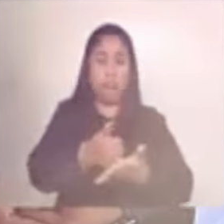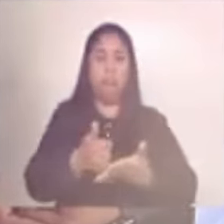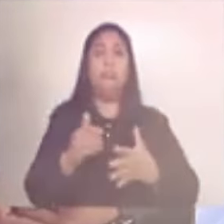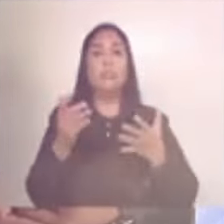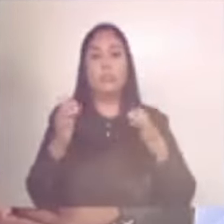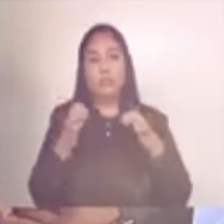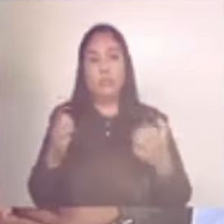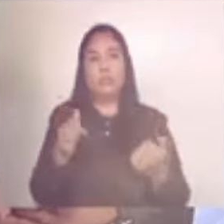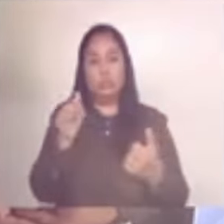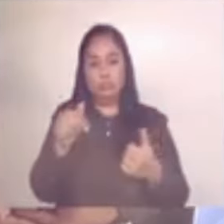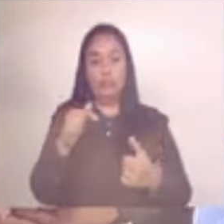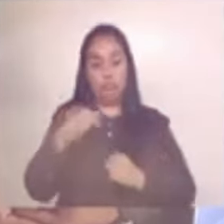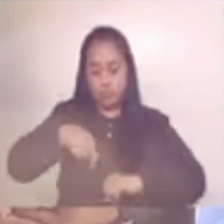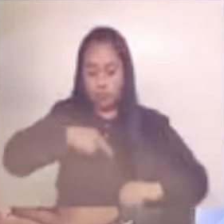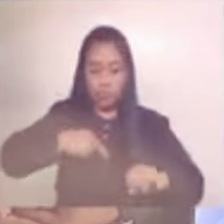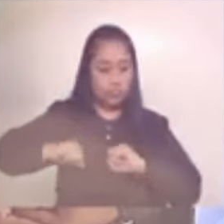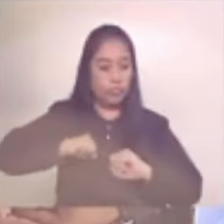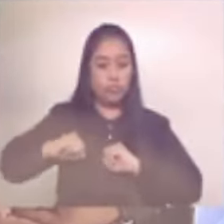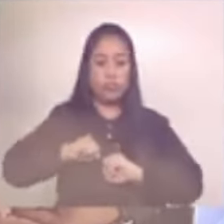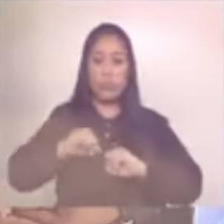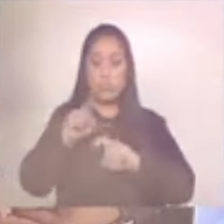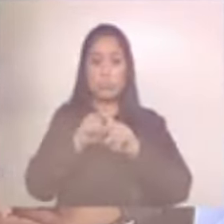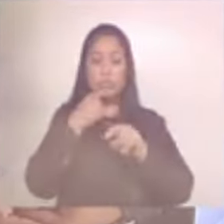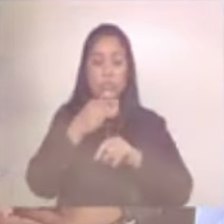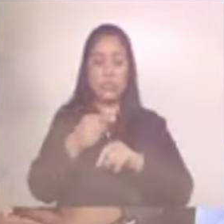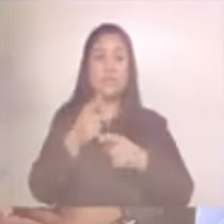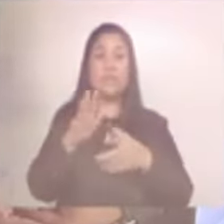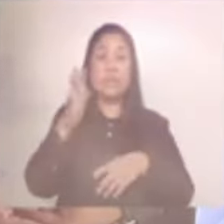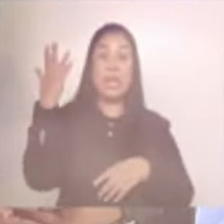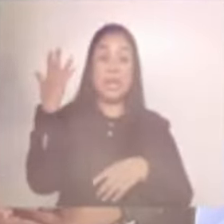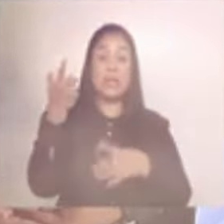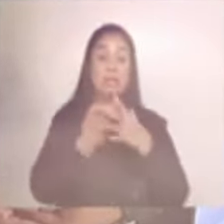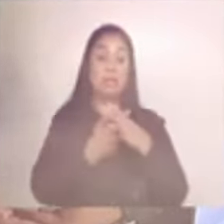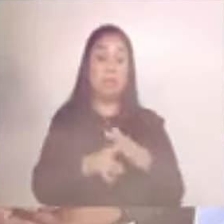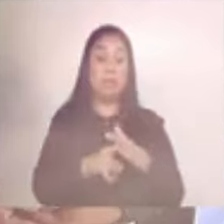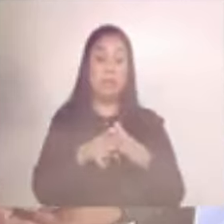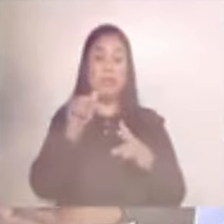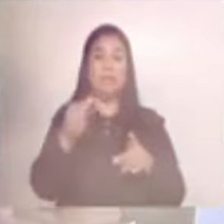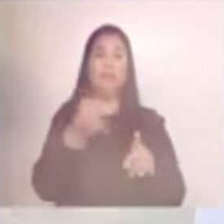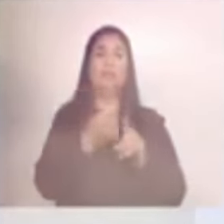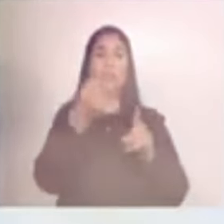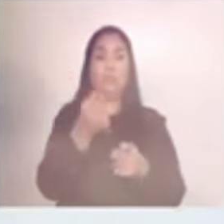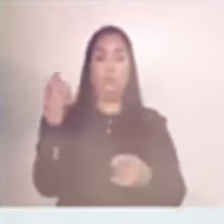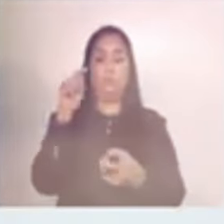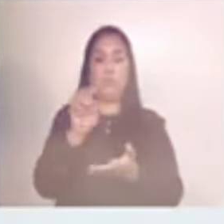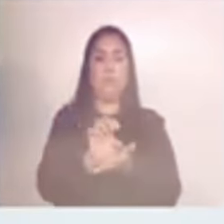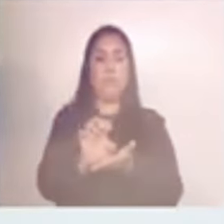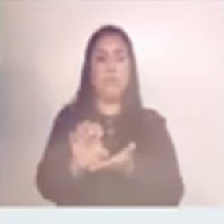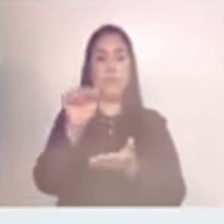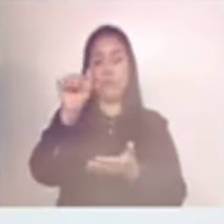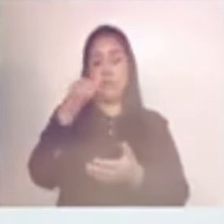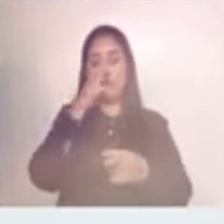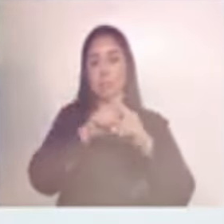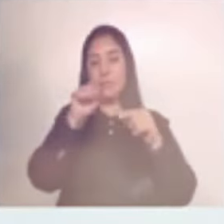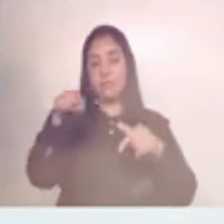pues estamos atendiendo algo que en principio deberíamos empezar a prevenir, y eso es parte de lo que durante